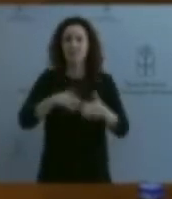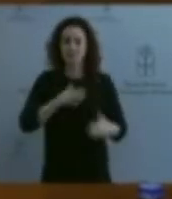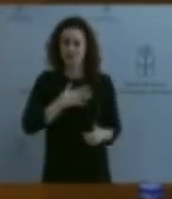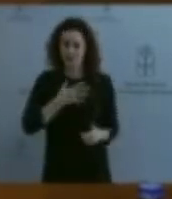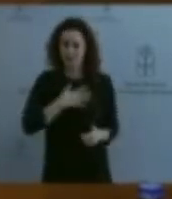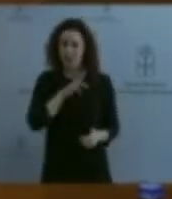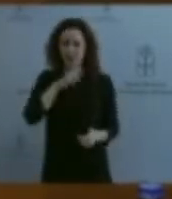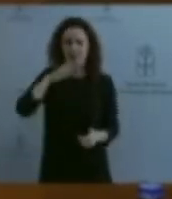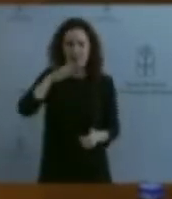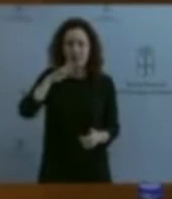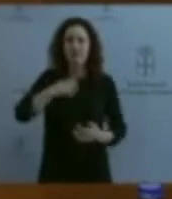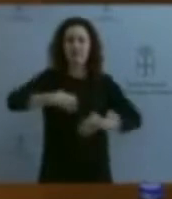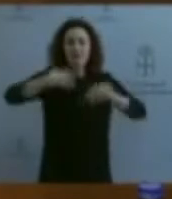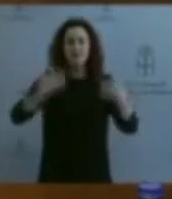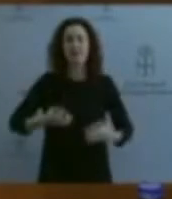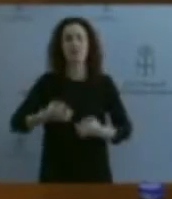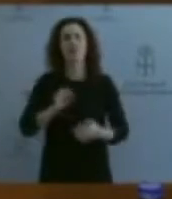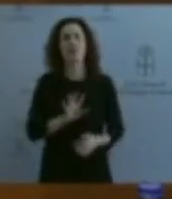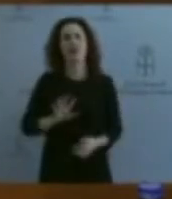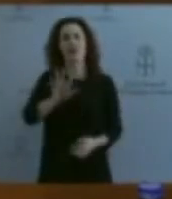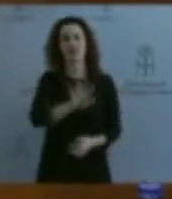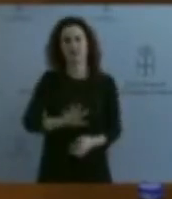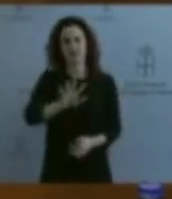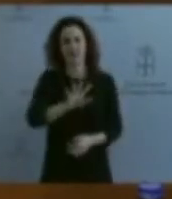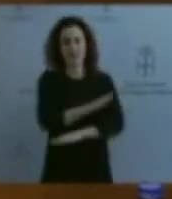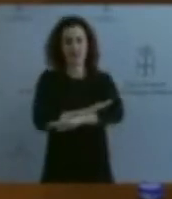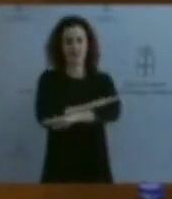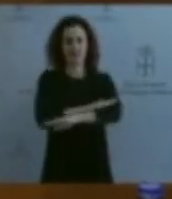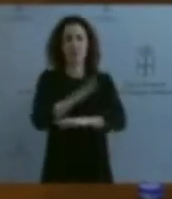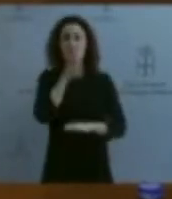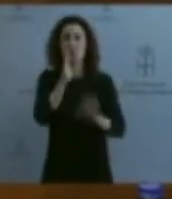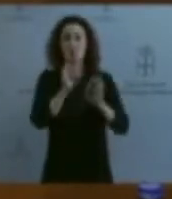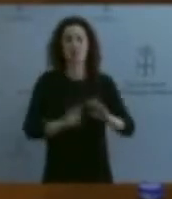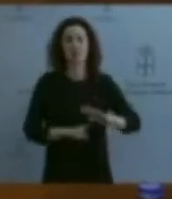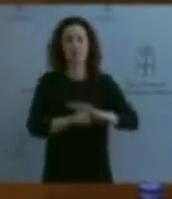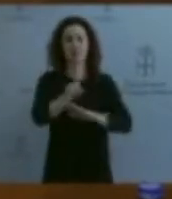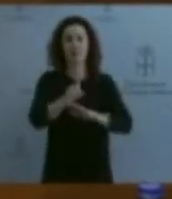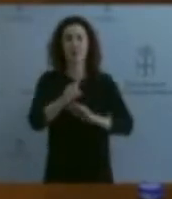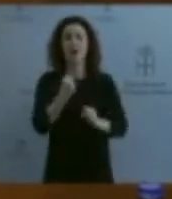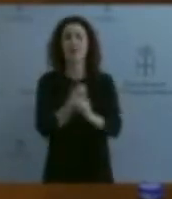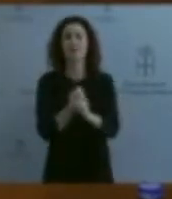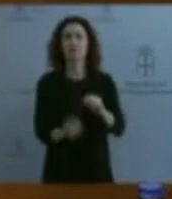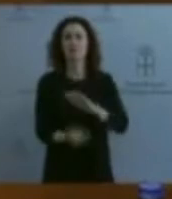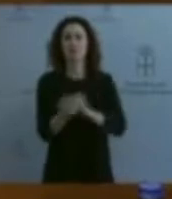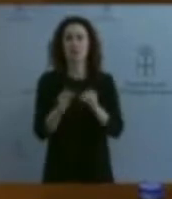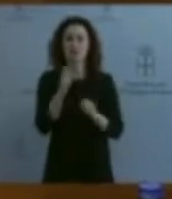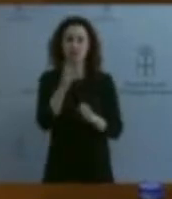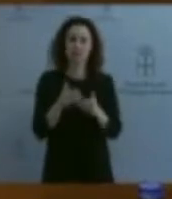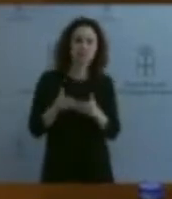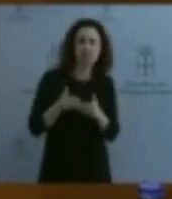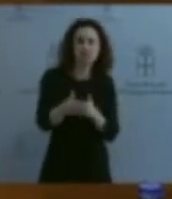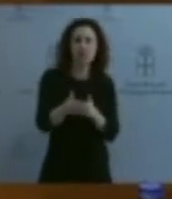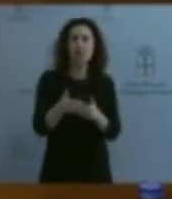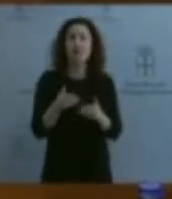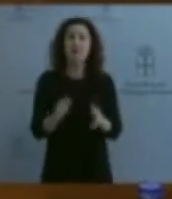desarrollo con garantías de que el empleo que se cree sea duradero y los beneficios asturianos. Le insto a hablar en serio